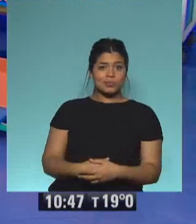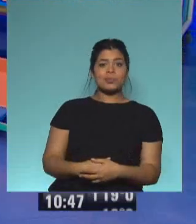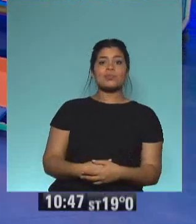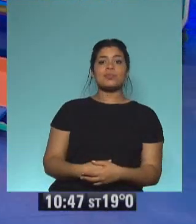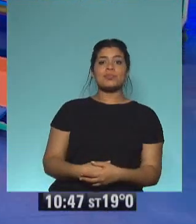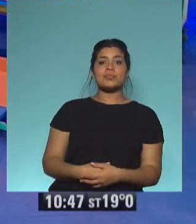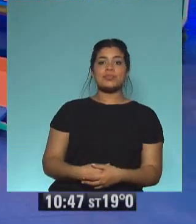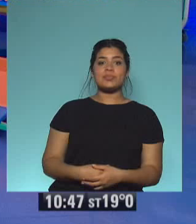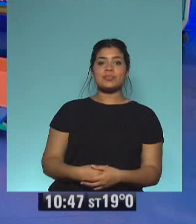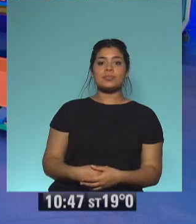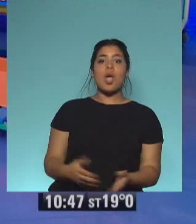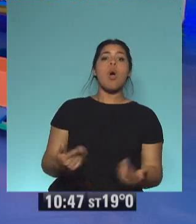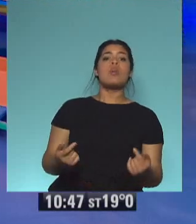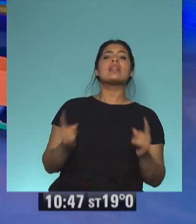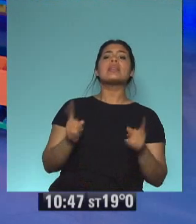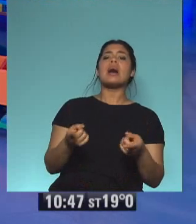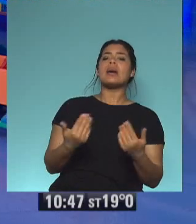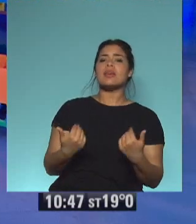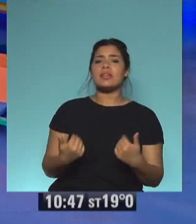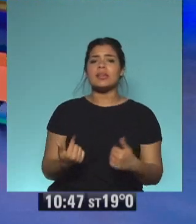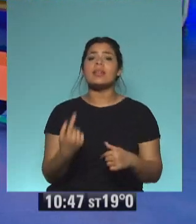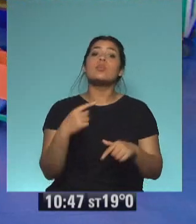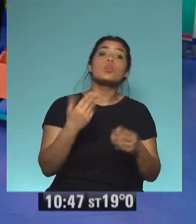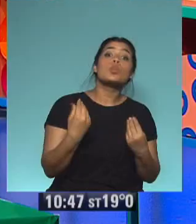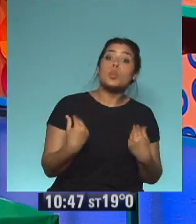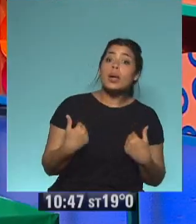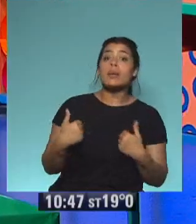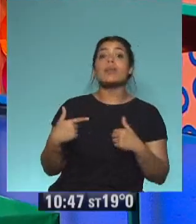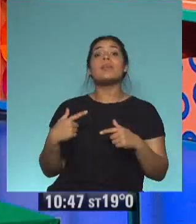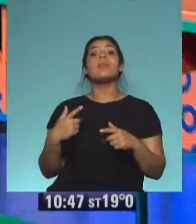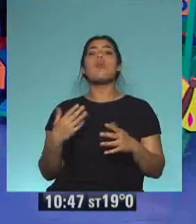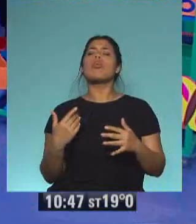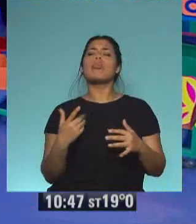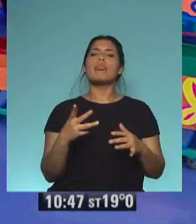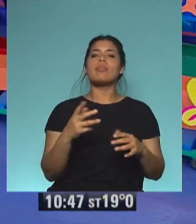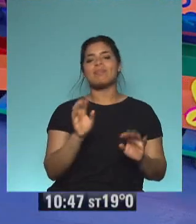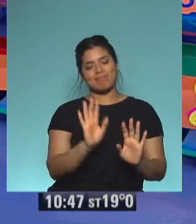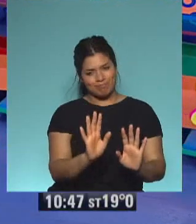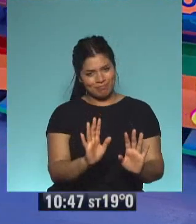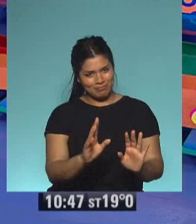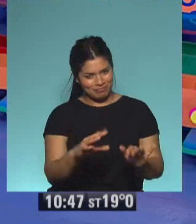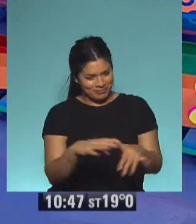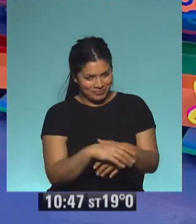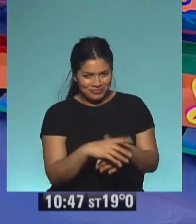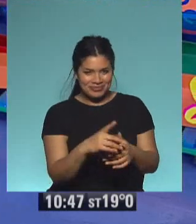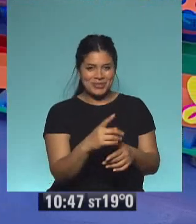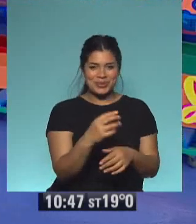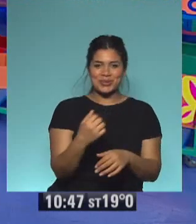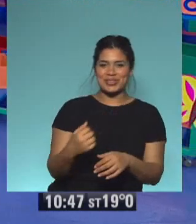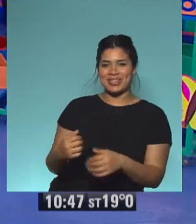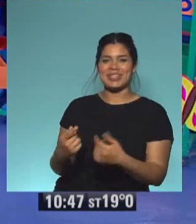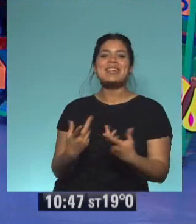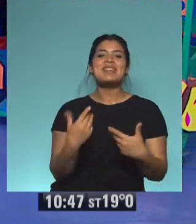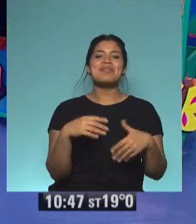volar. A ver. De costado. Pero, ¿se inventó eso? No, pero justamente estábamos hablando. Tenemos un amigo que igual inventos. Que lo podría haber inventado,